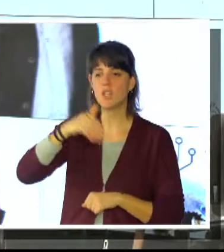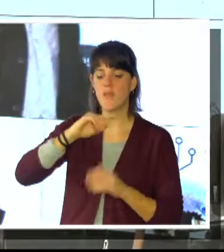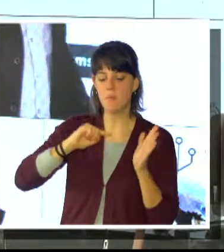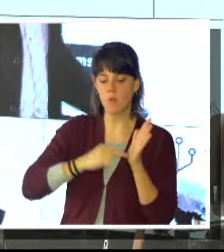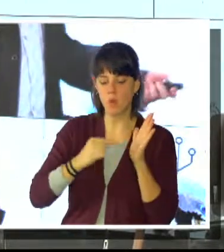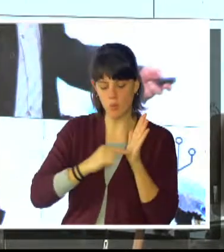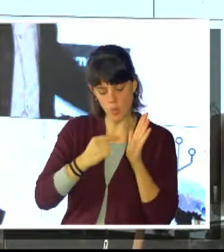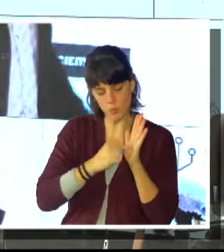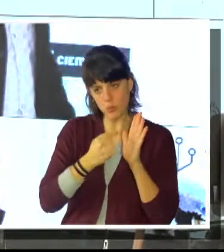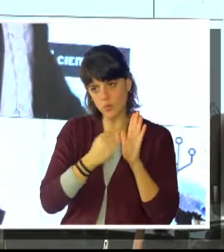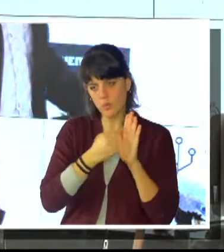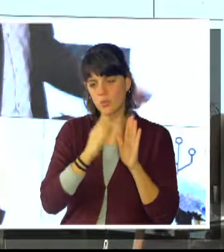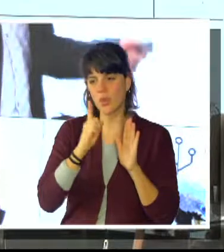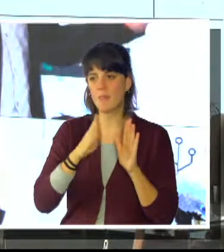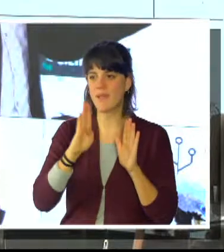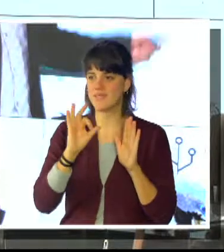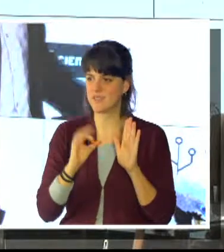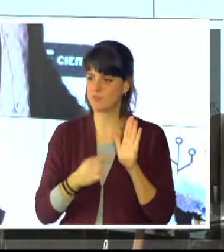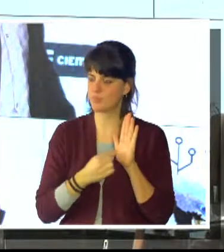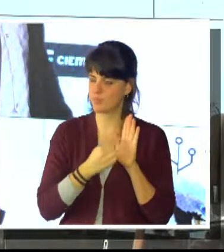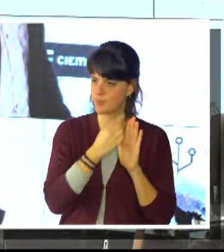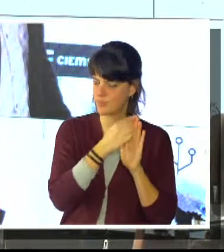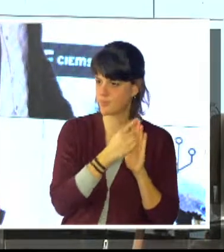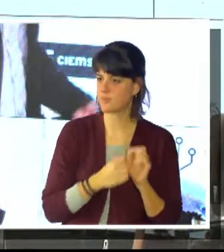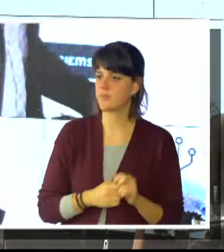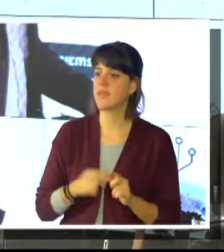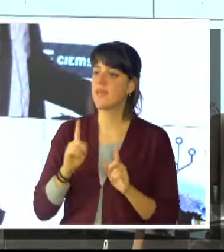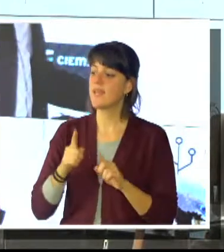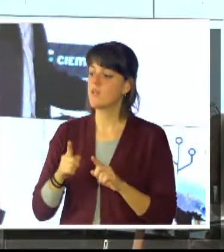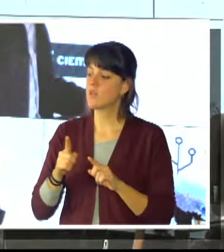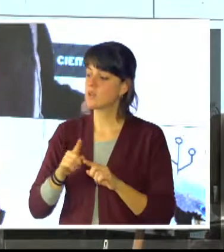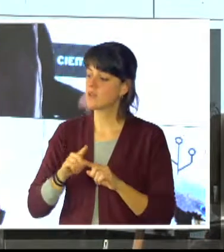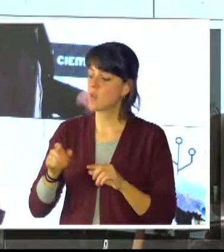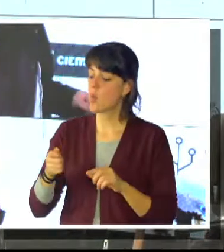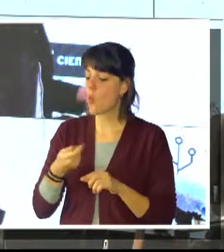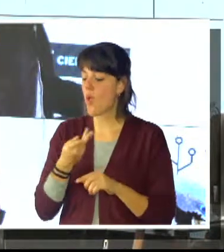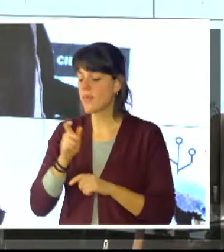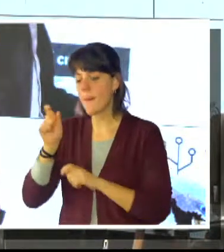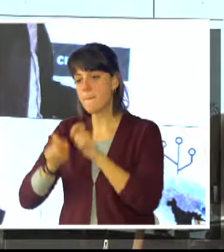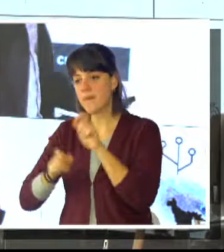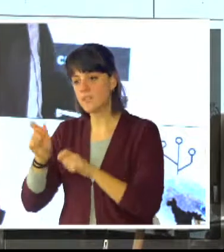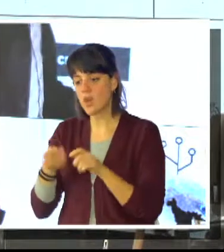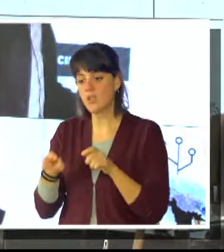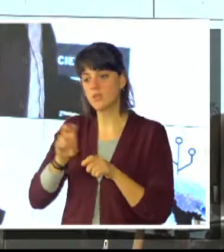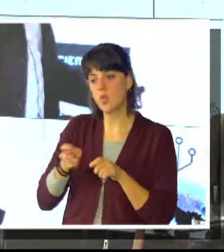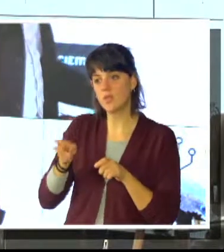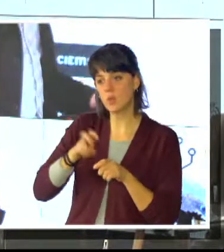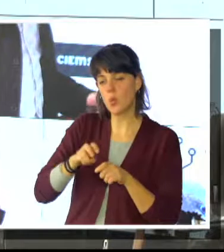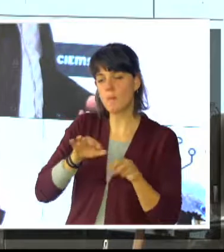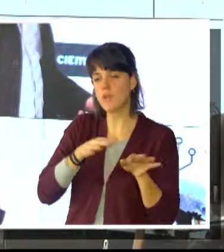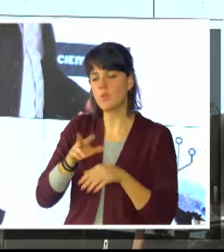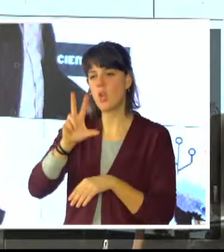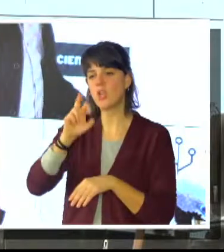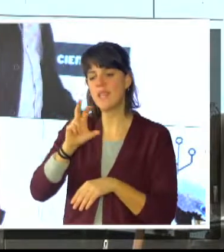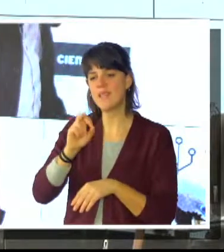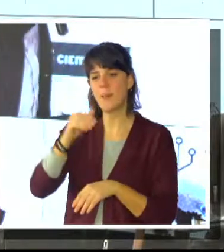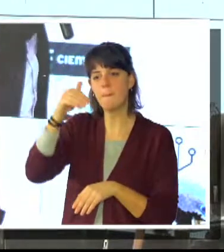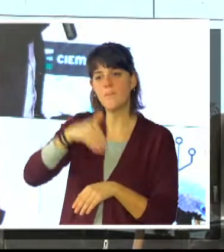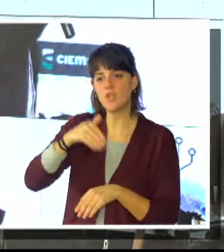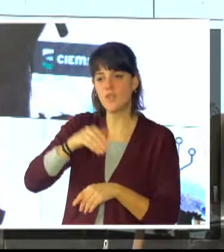horarios de salida, puntos intermedios y horarios de llegada a las terminales, a los fines de recorrido. Y se